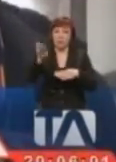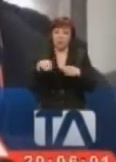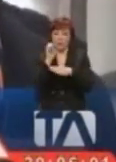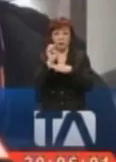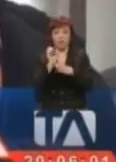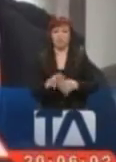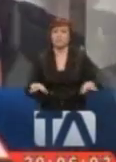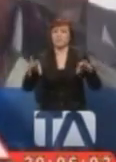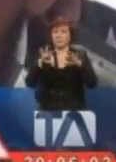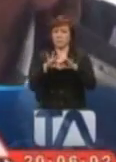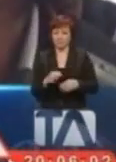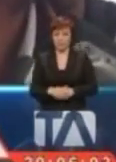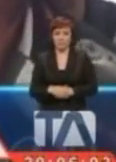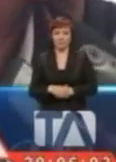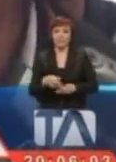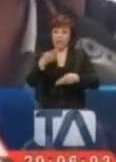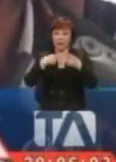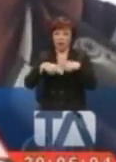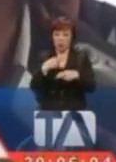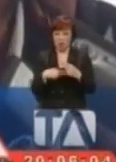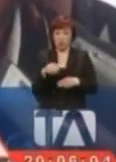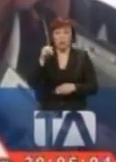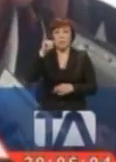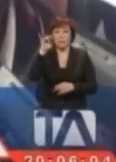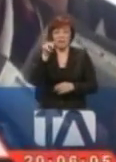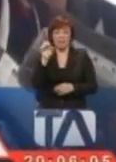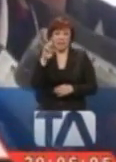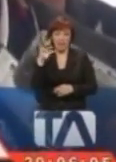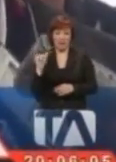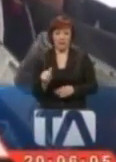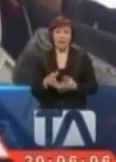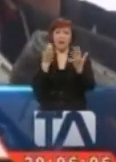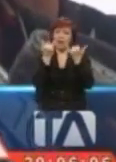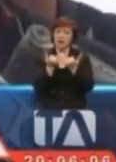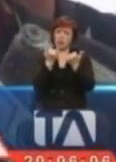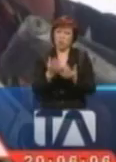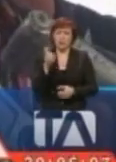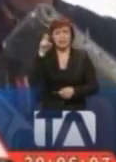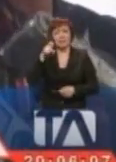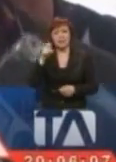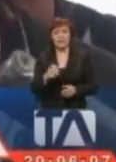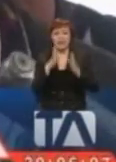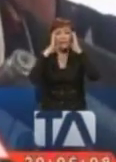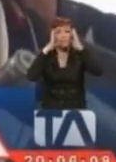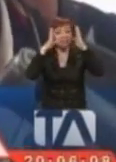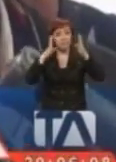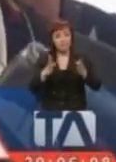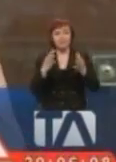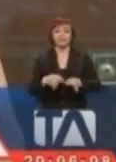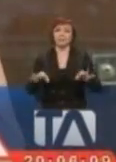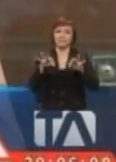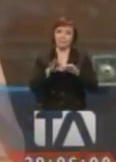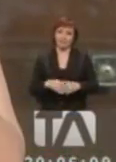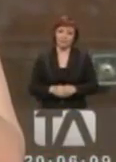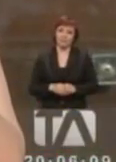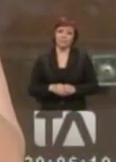de la minería es innegociable. Si no hay un acuerdo en el tema extractivista, las calles será el lugar donde nos encontremos.